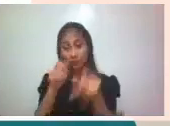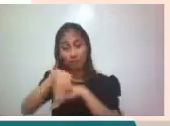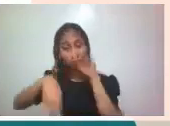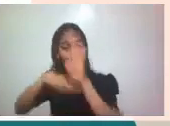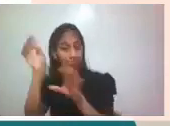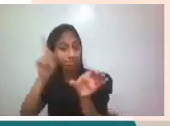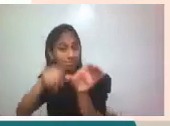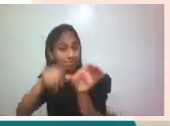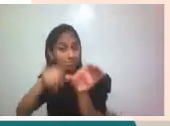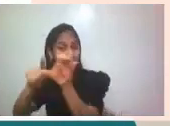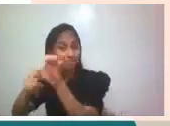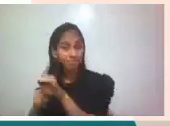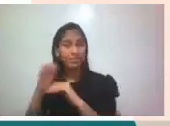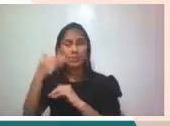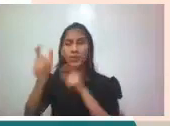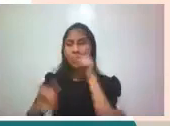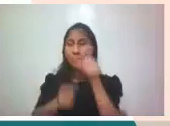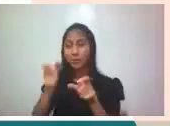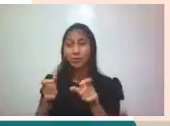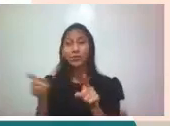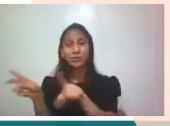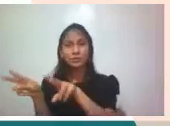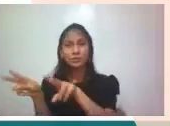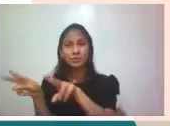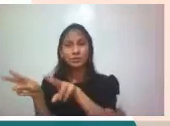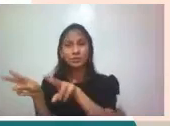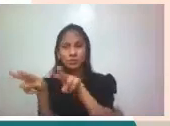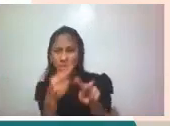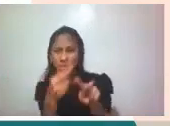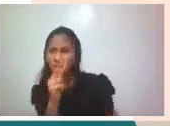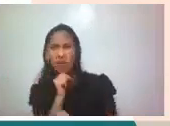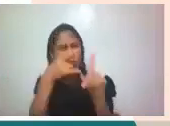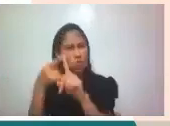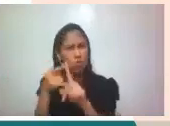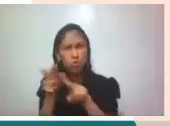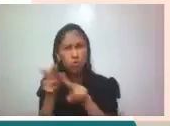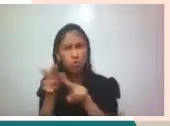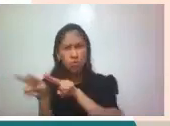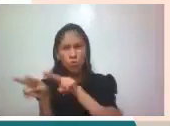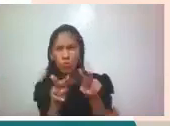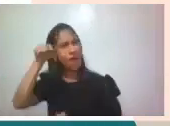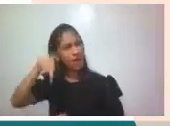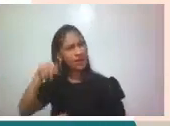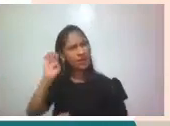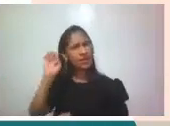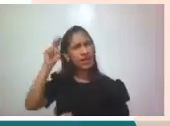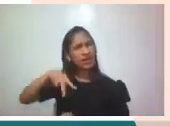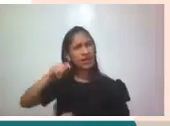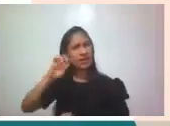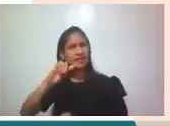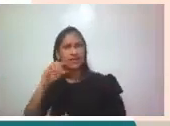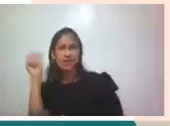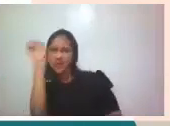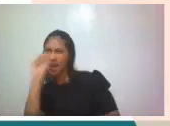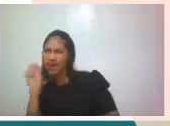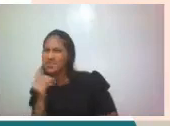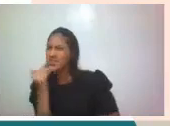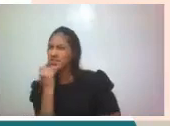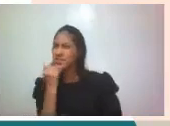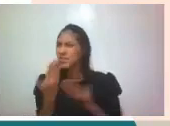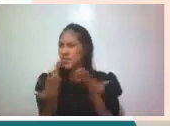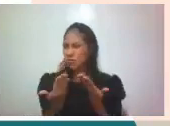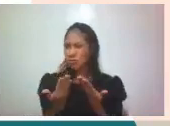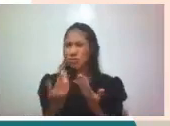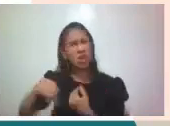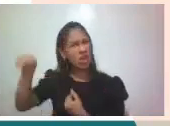la población sepa quiénes son las entidades que tienen las competencias, para qué están ahí, por qué están